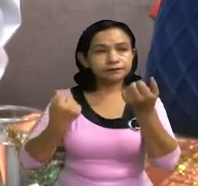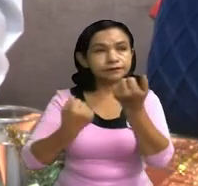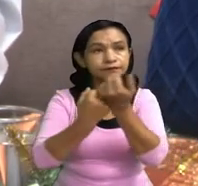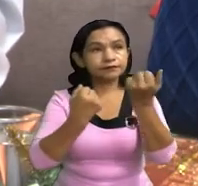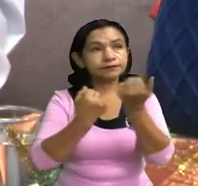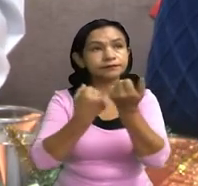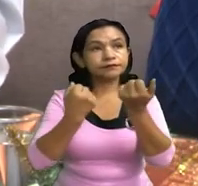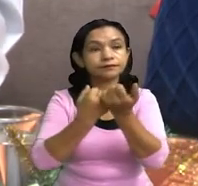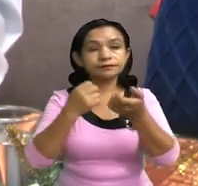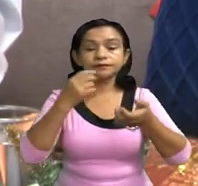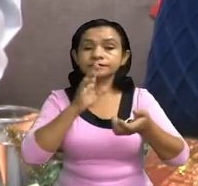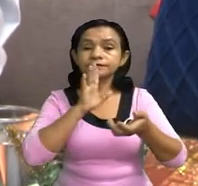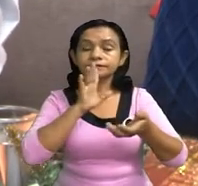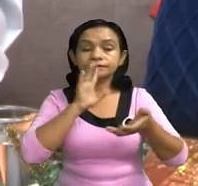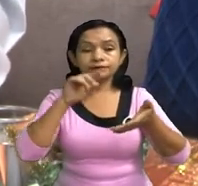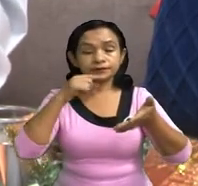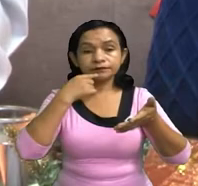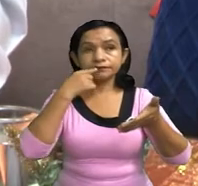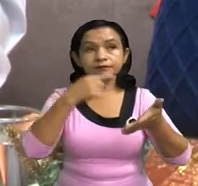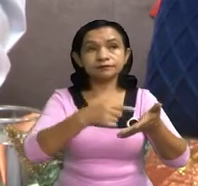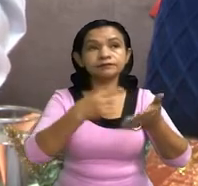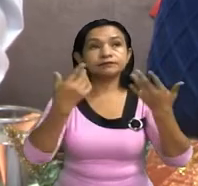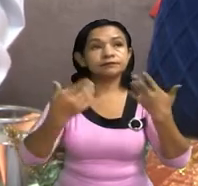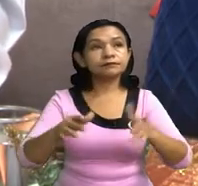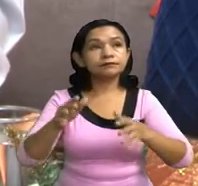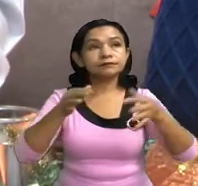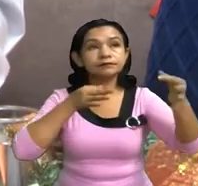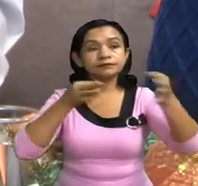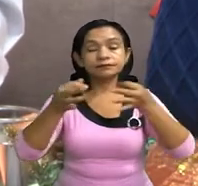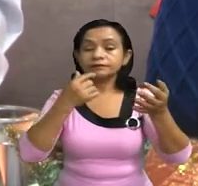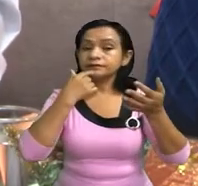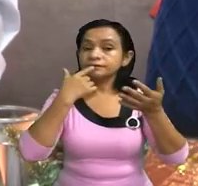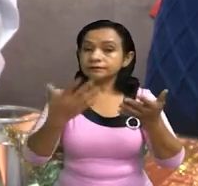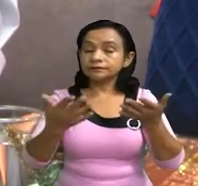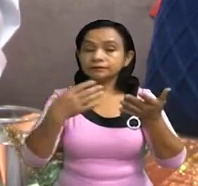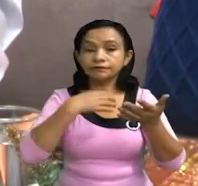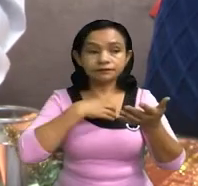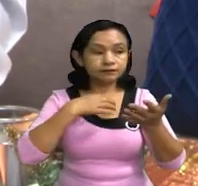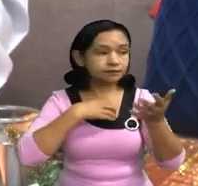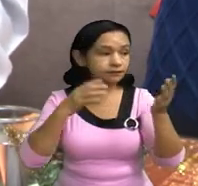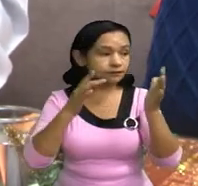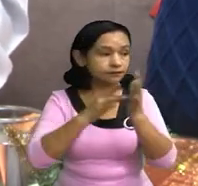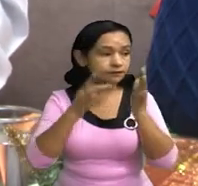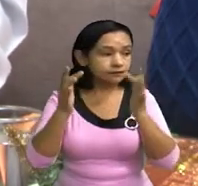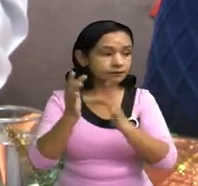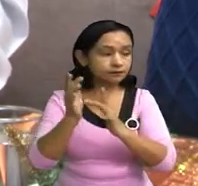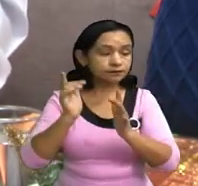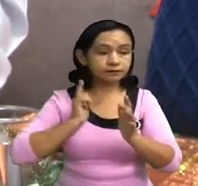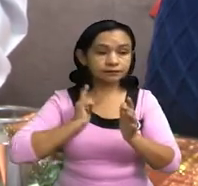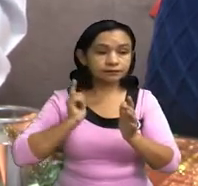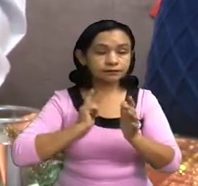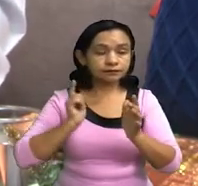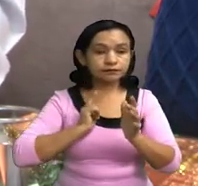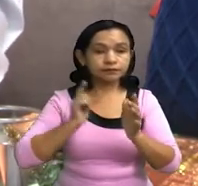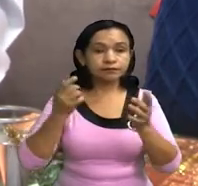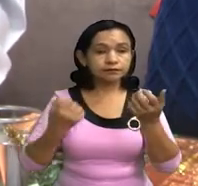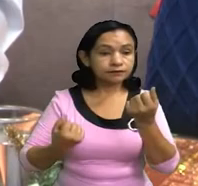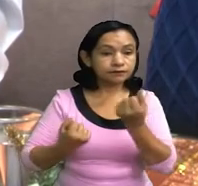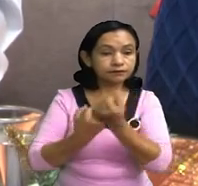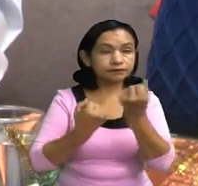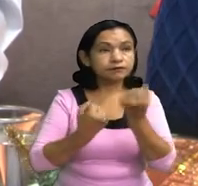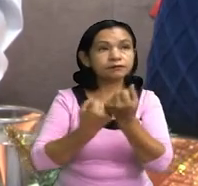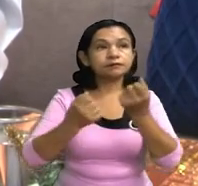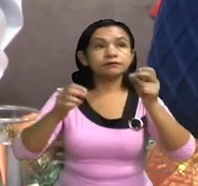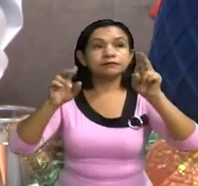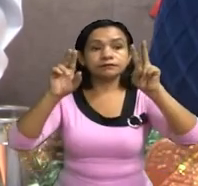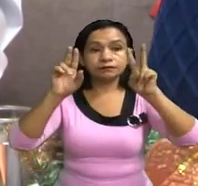sus contenidos. Y ya vamos a hablar de ello, el por qué. Como cristianos, nosotros tenemos un total respaldo a este